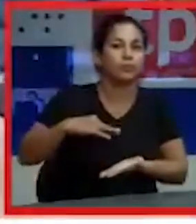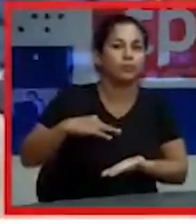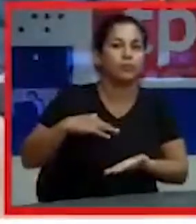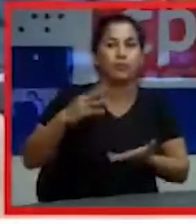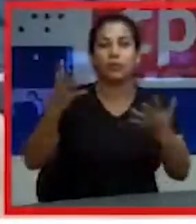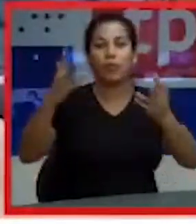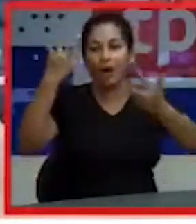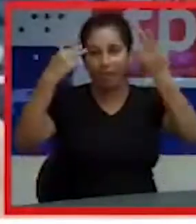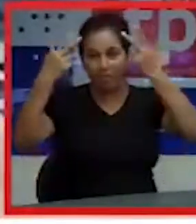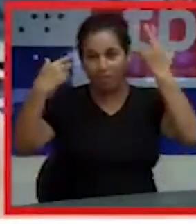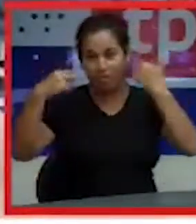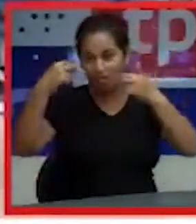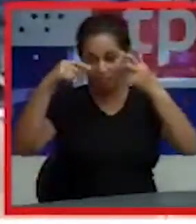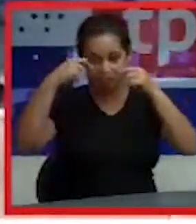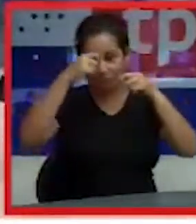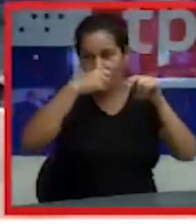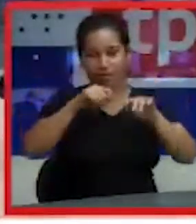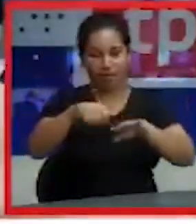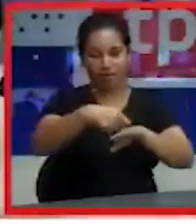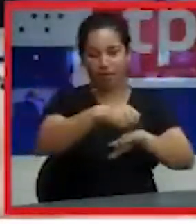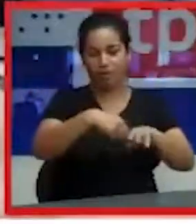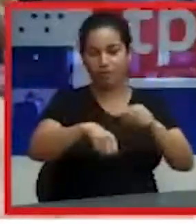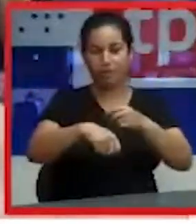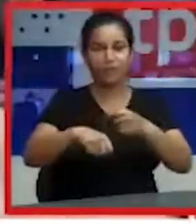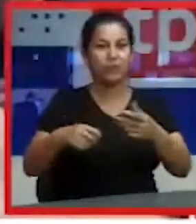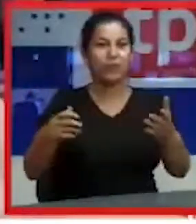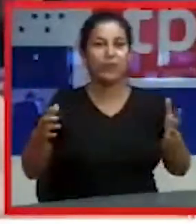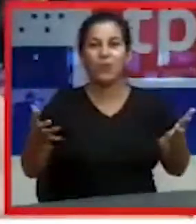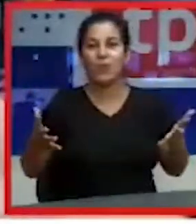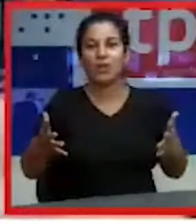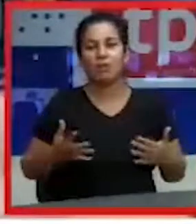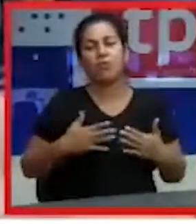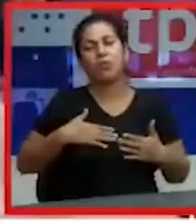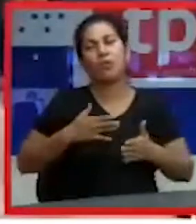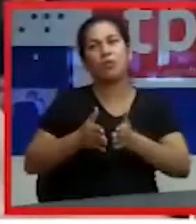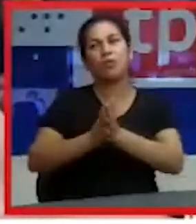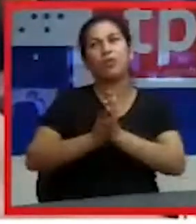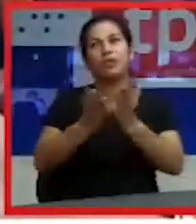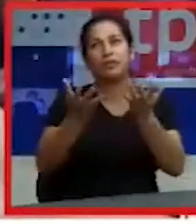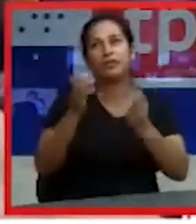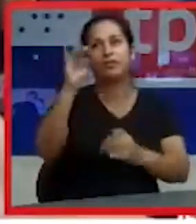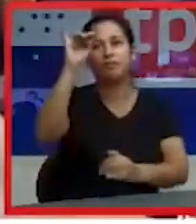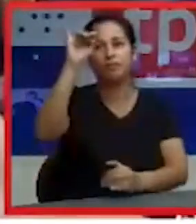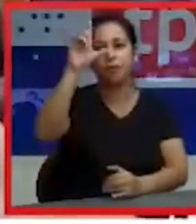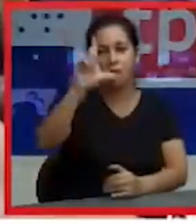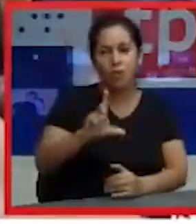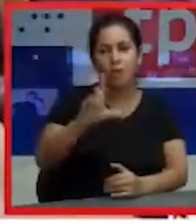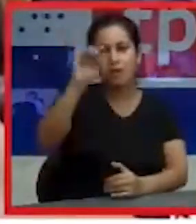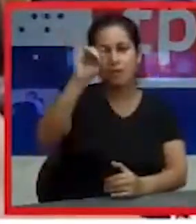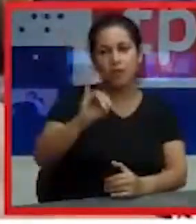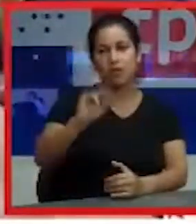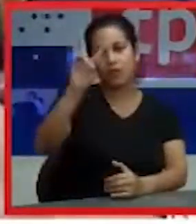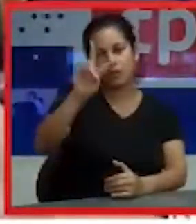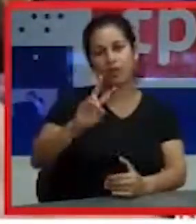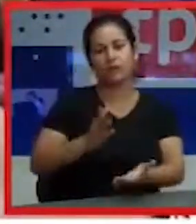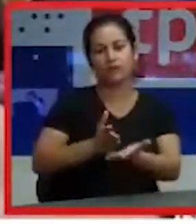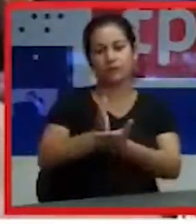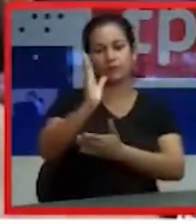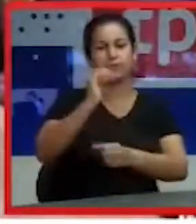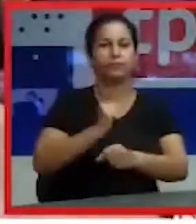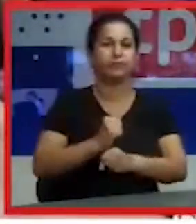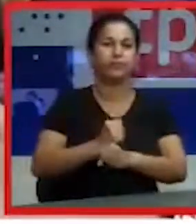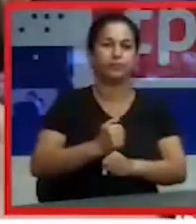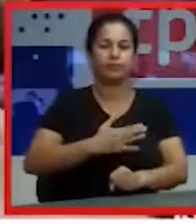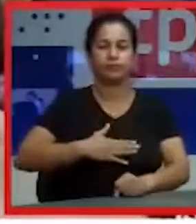gobernación que nos dejen trabajar por lo menos los días lunes, miércoles y viernes, por favor. Eso sería pedirles, porque nos está